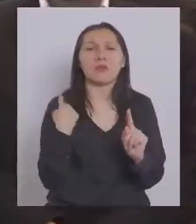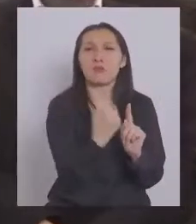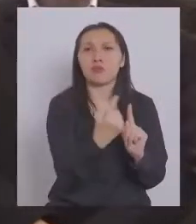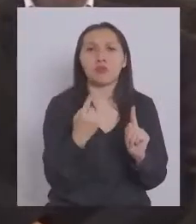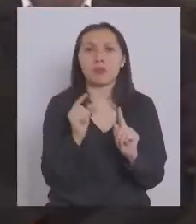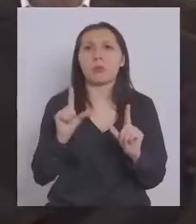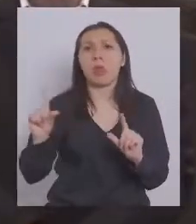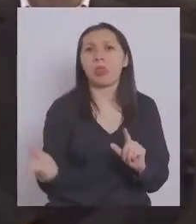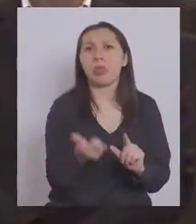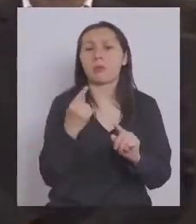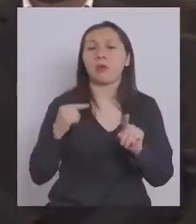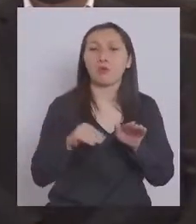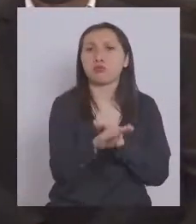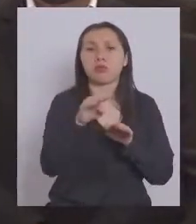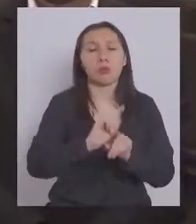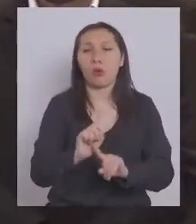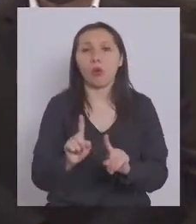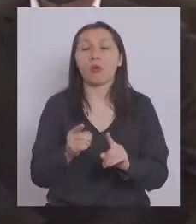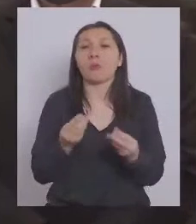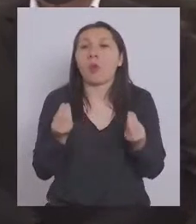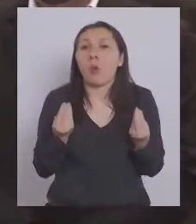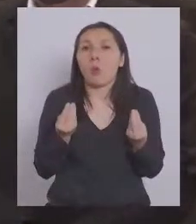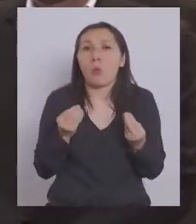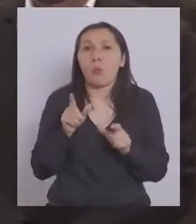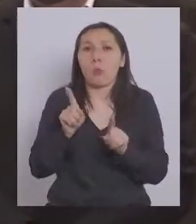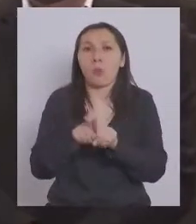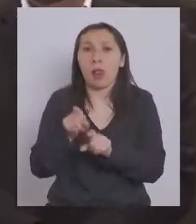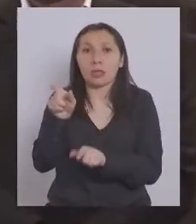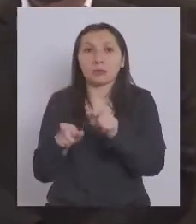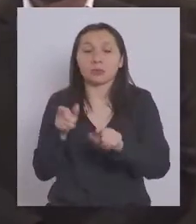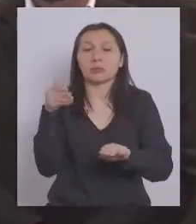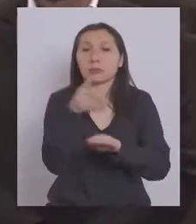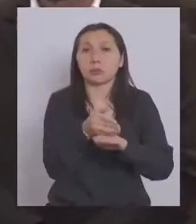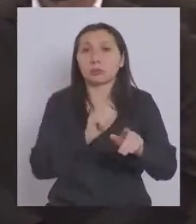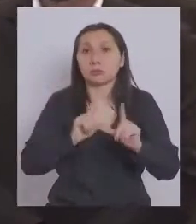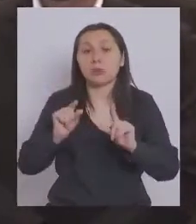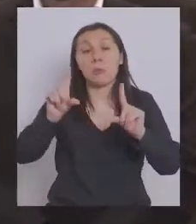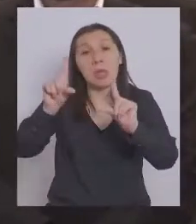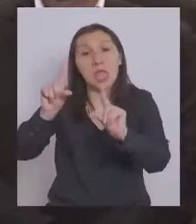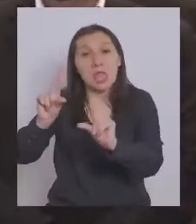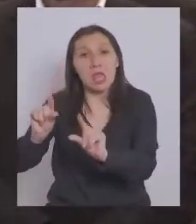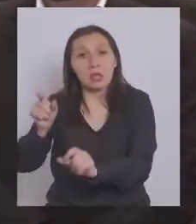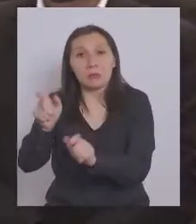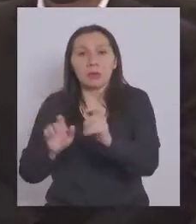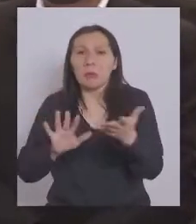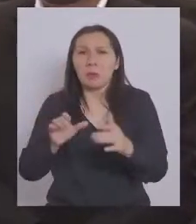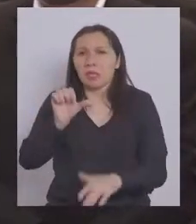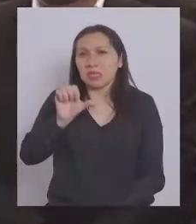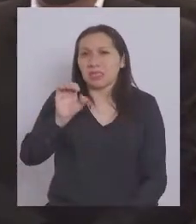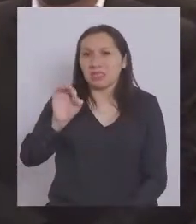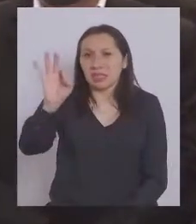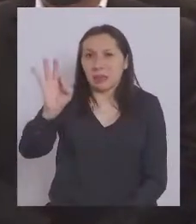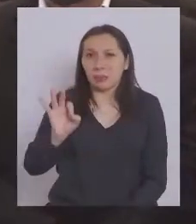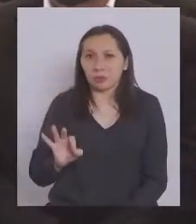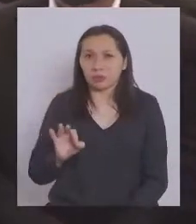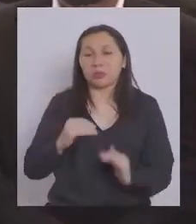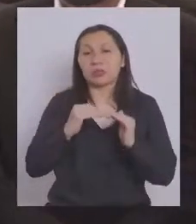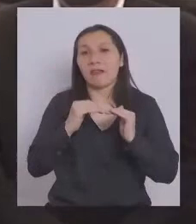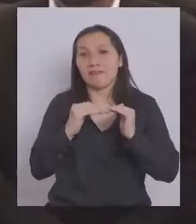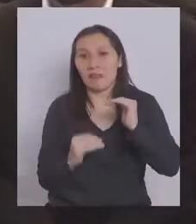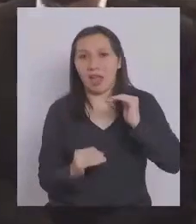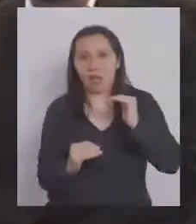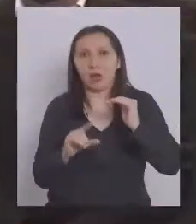frecuencias por baja de demanda, a pesar de que la demanda sigue bastante baja. Estamos sobre 60% por